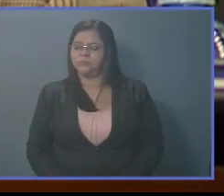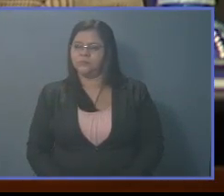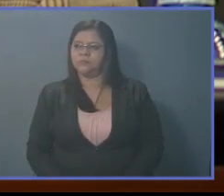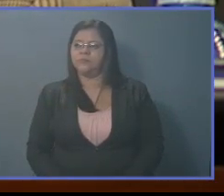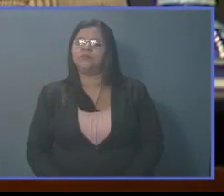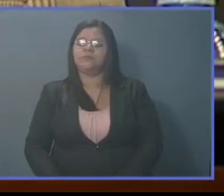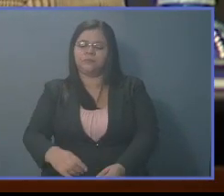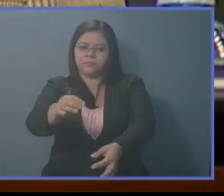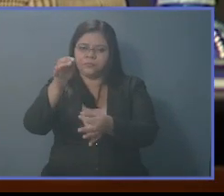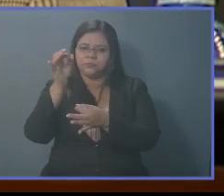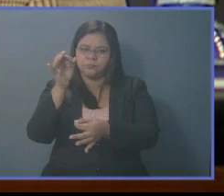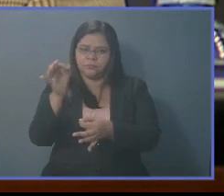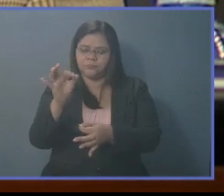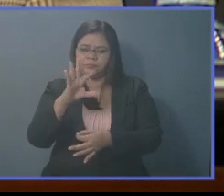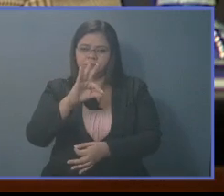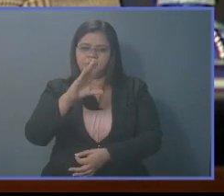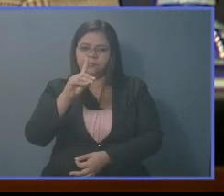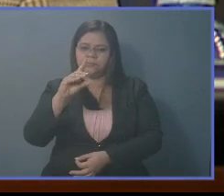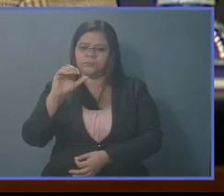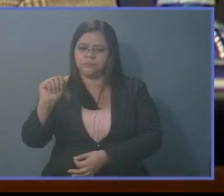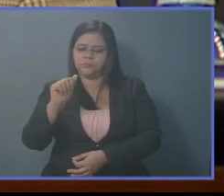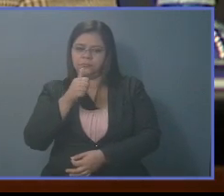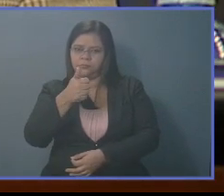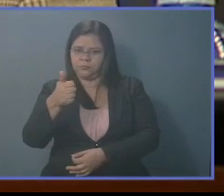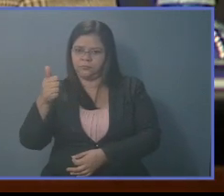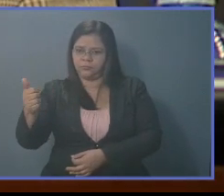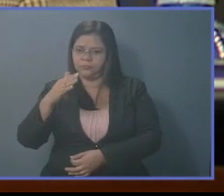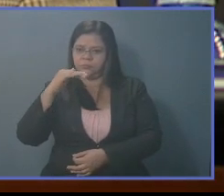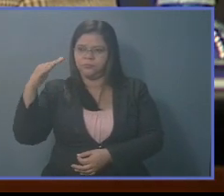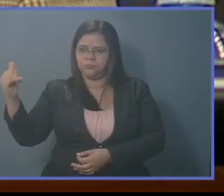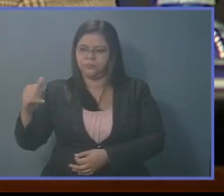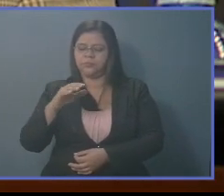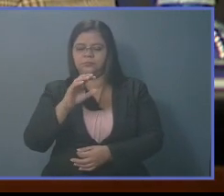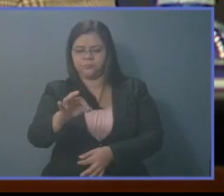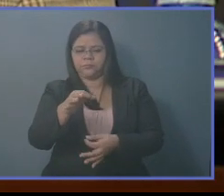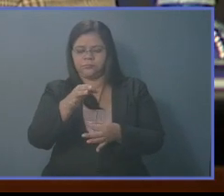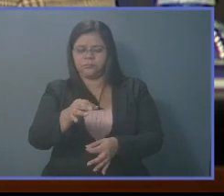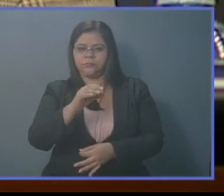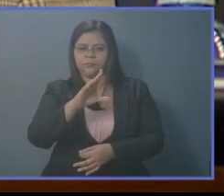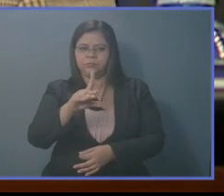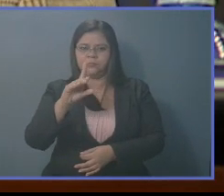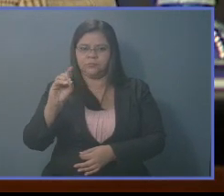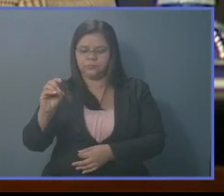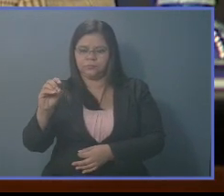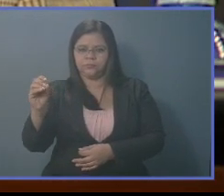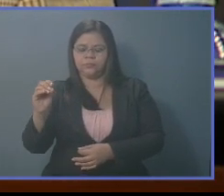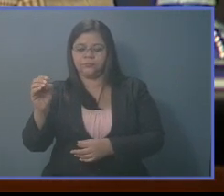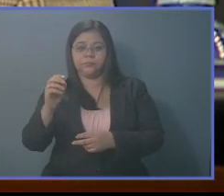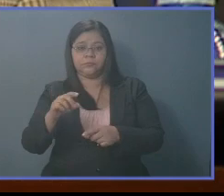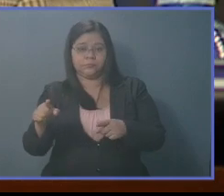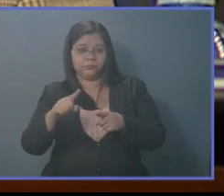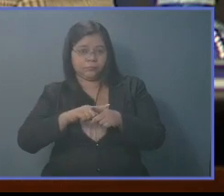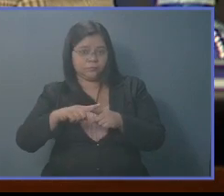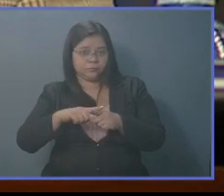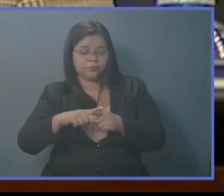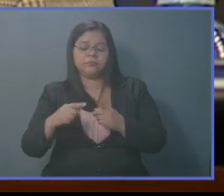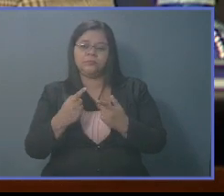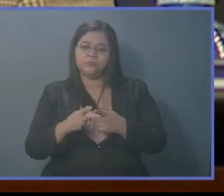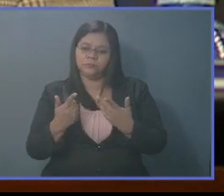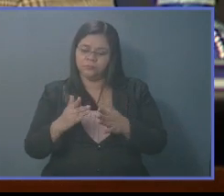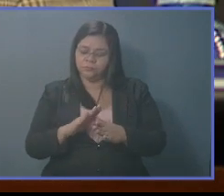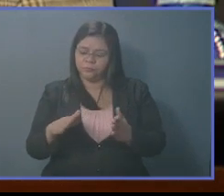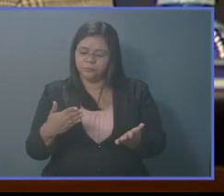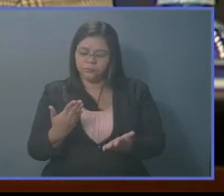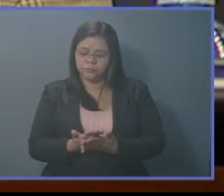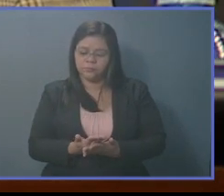con certificado FDA de dicho país o certificado CE de la Unión Europea. Las autoridades que autoricen la realización